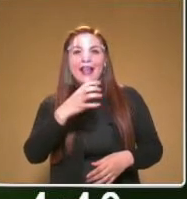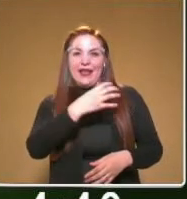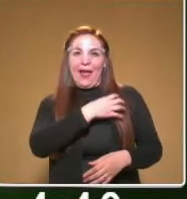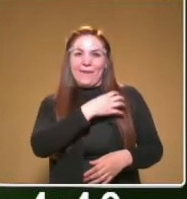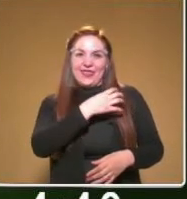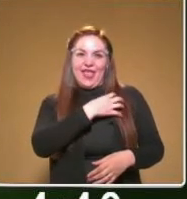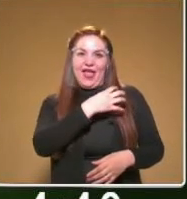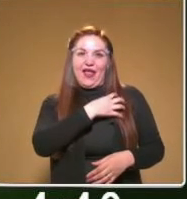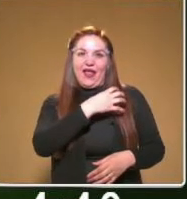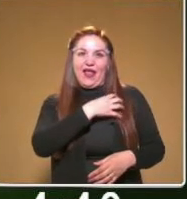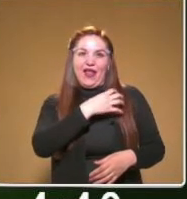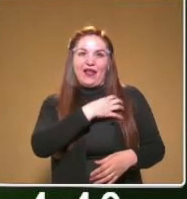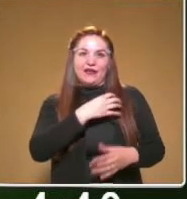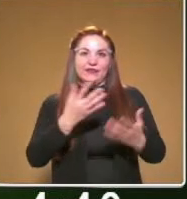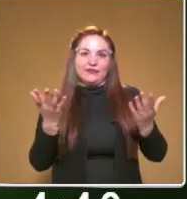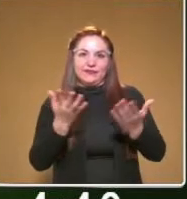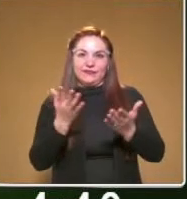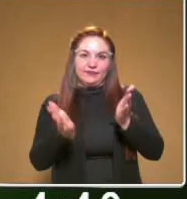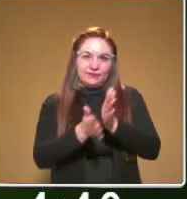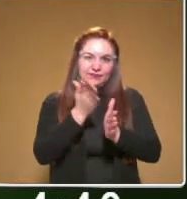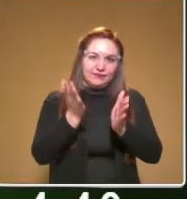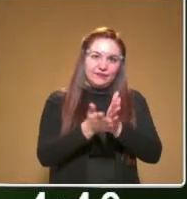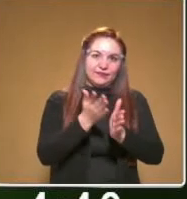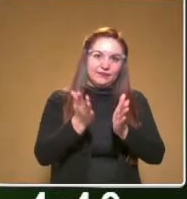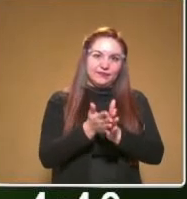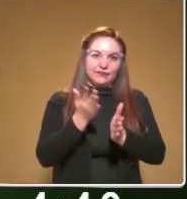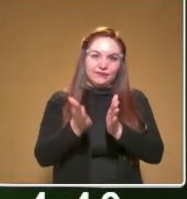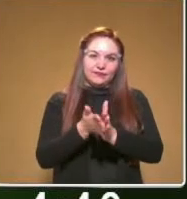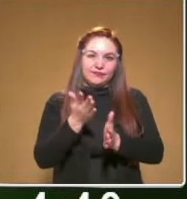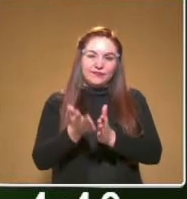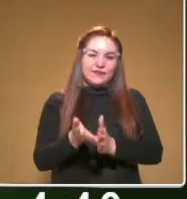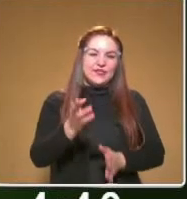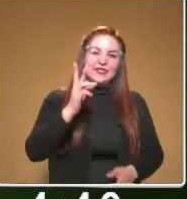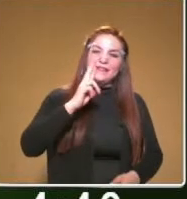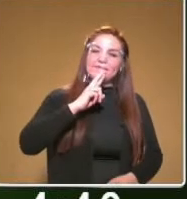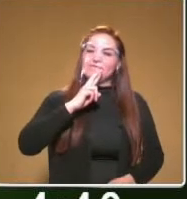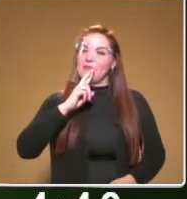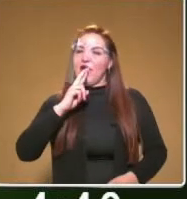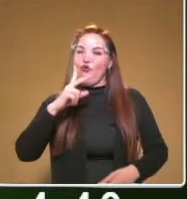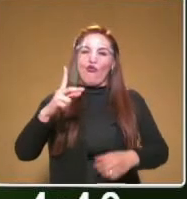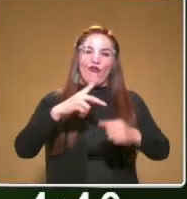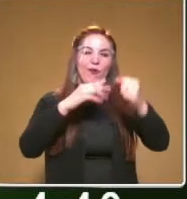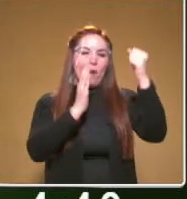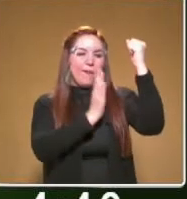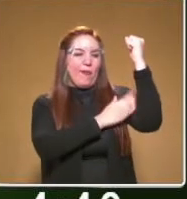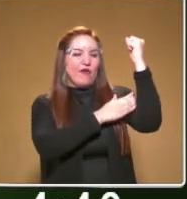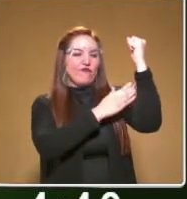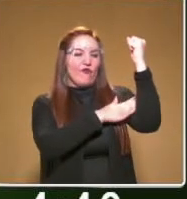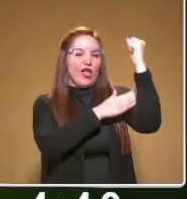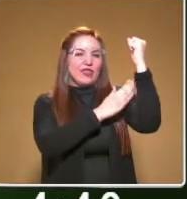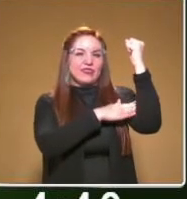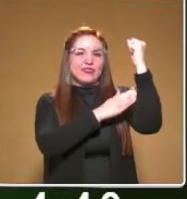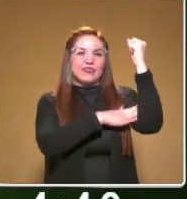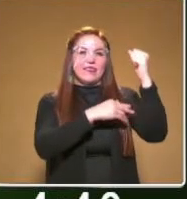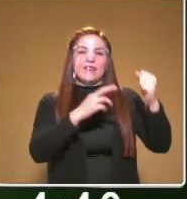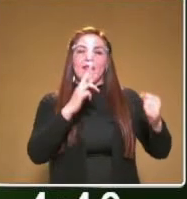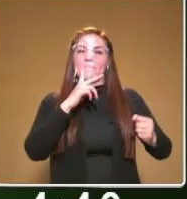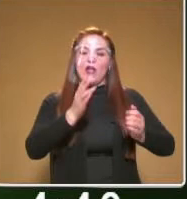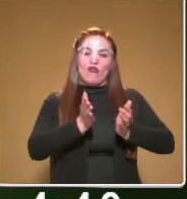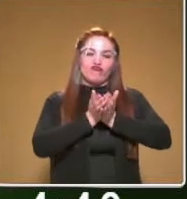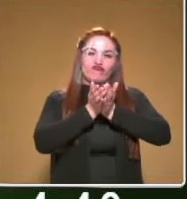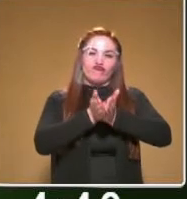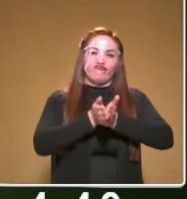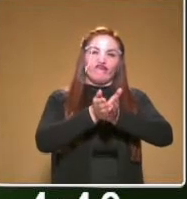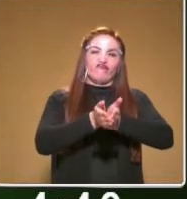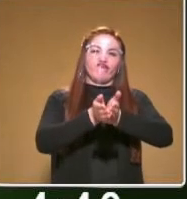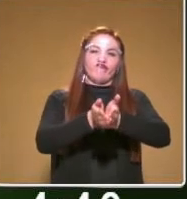a fabricar el barco, decía que su barco era el más fuerte de todos, que podía llegar antes, más que vaya más rápido